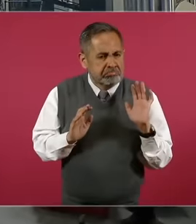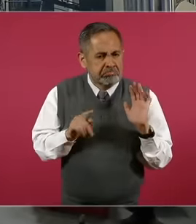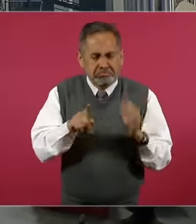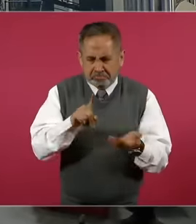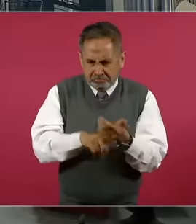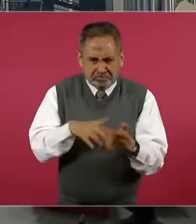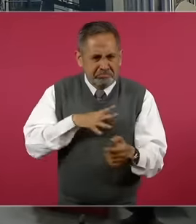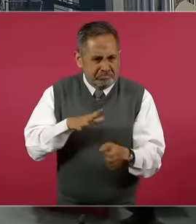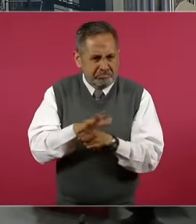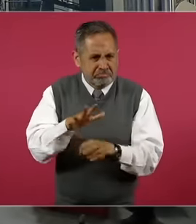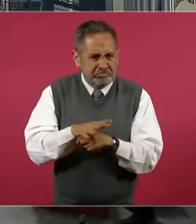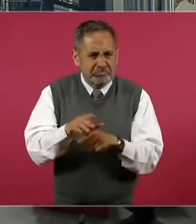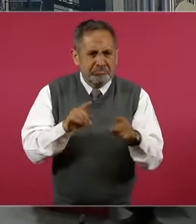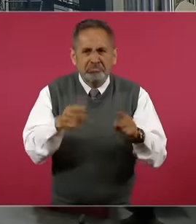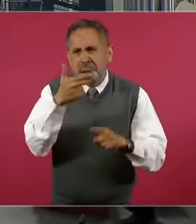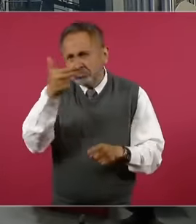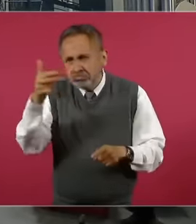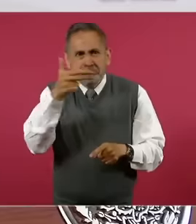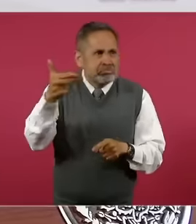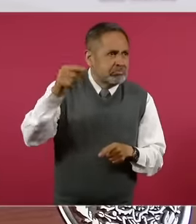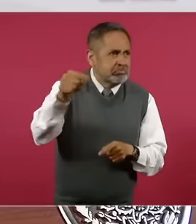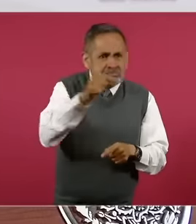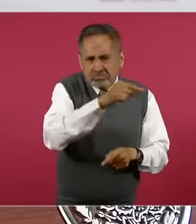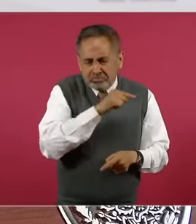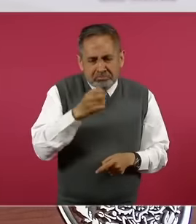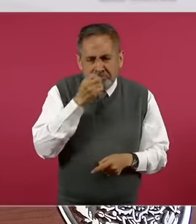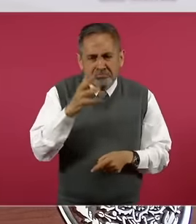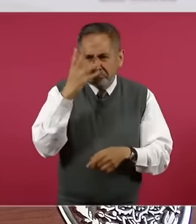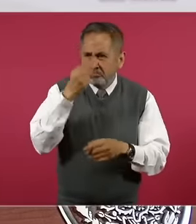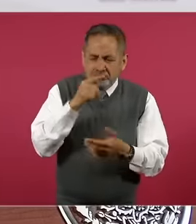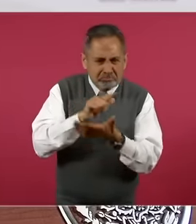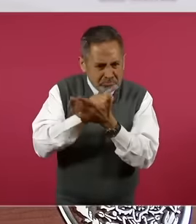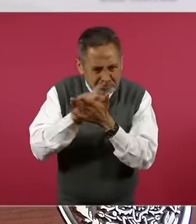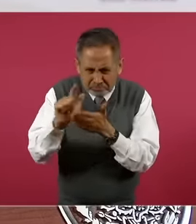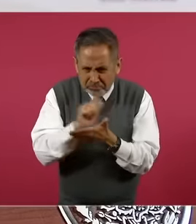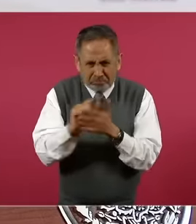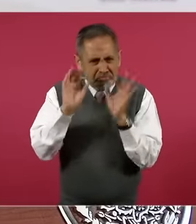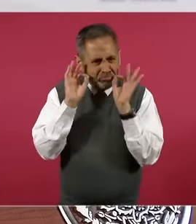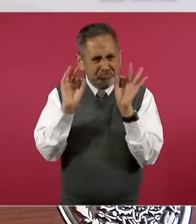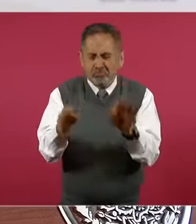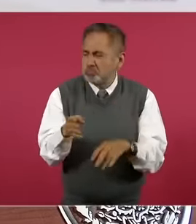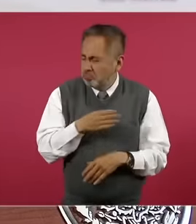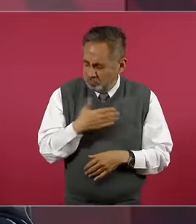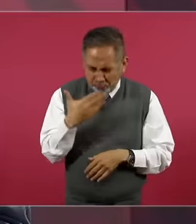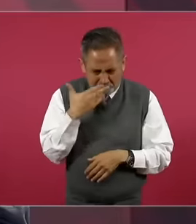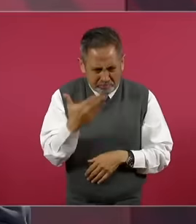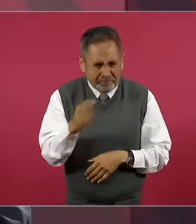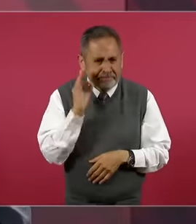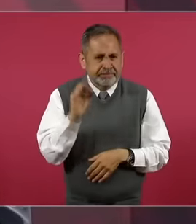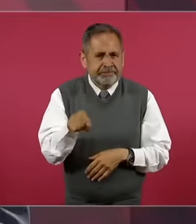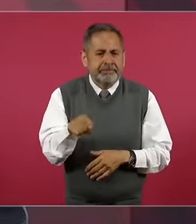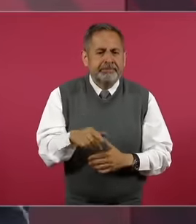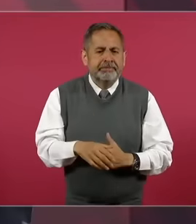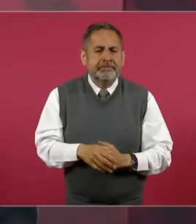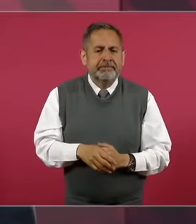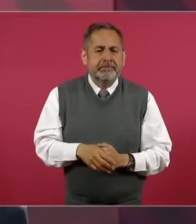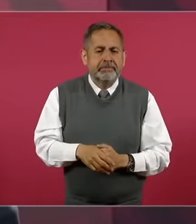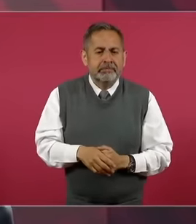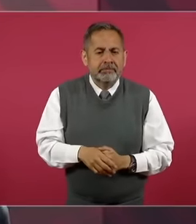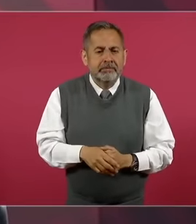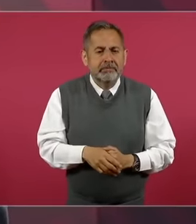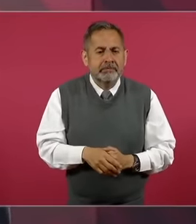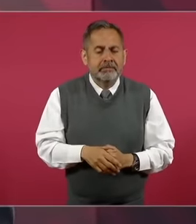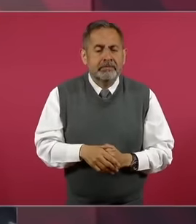Hay hoteles muy limpios, buenos. Y está